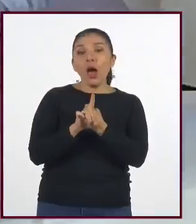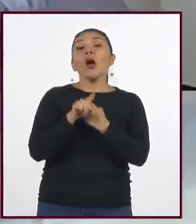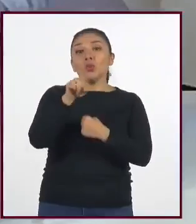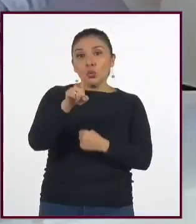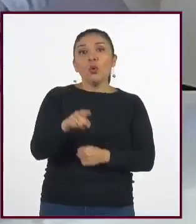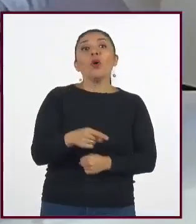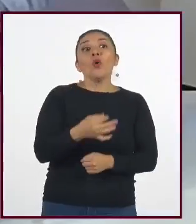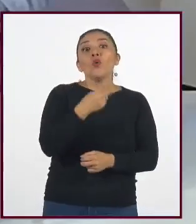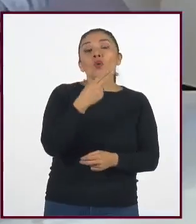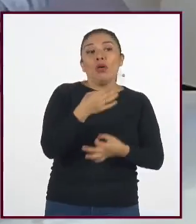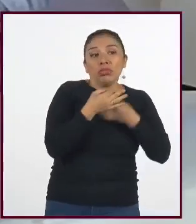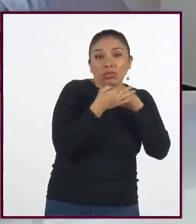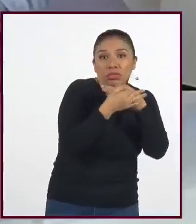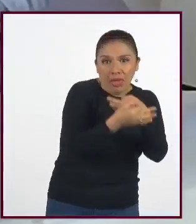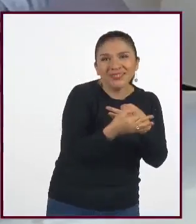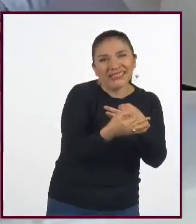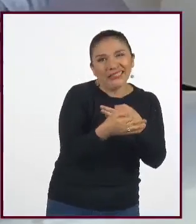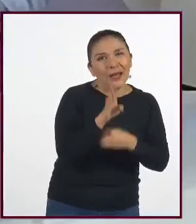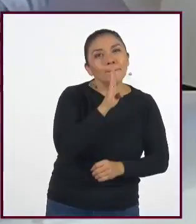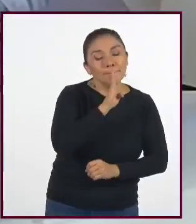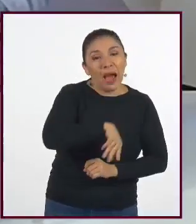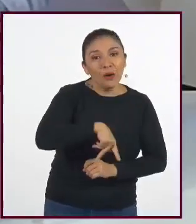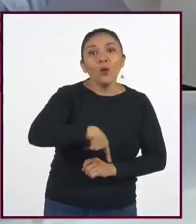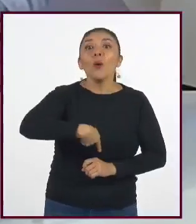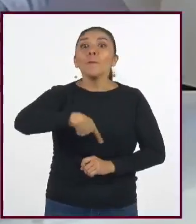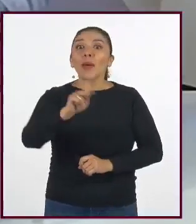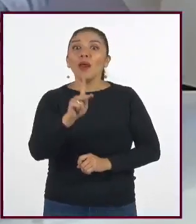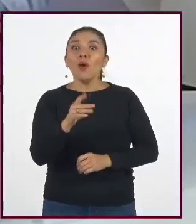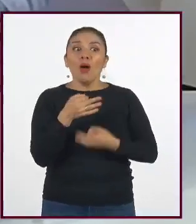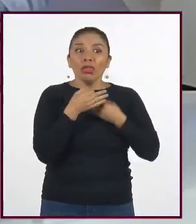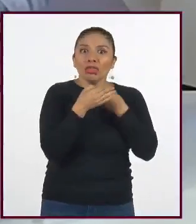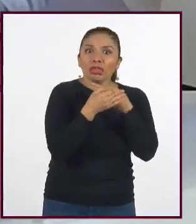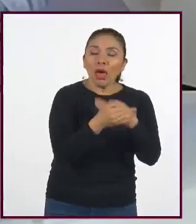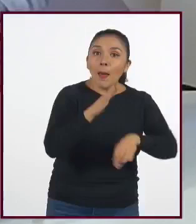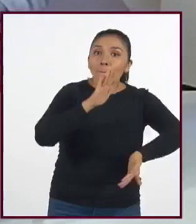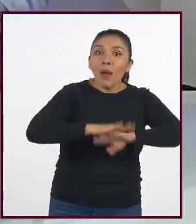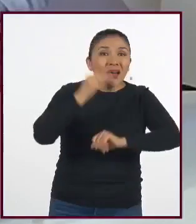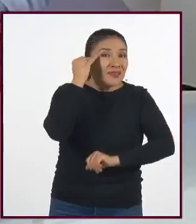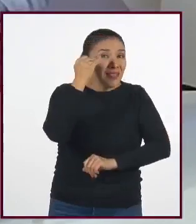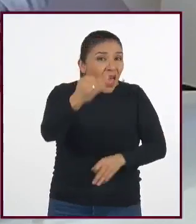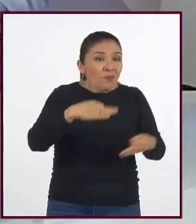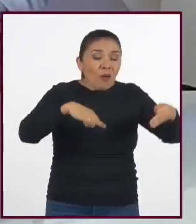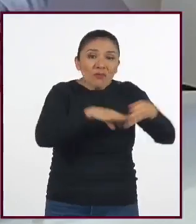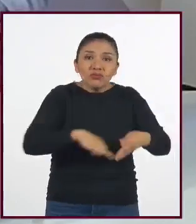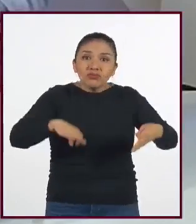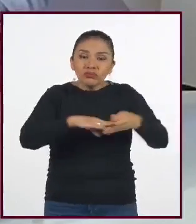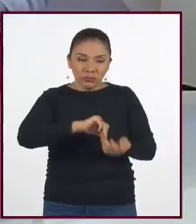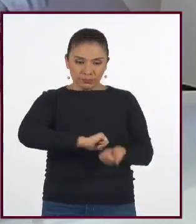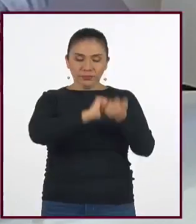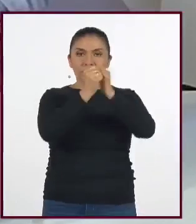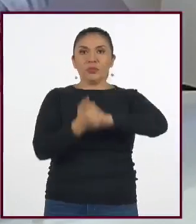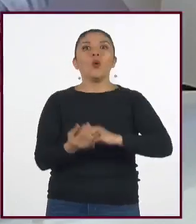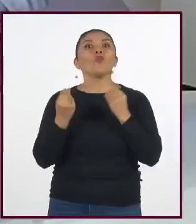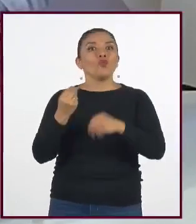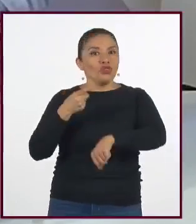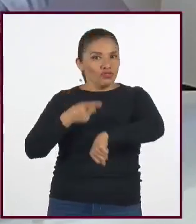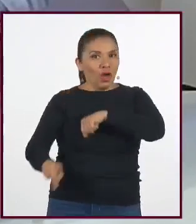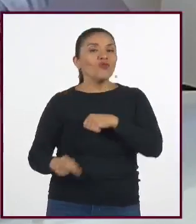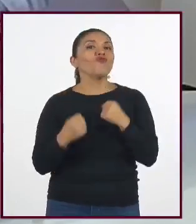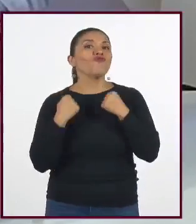pero el consumo prolongado es lo que realmente termina alterando y entonces generando este factor